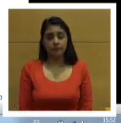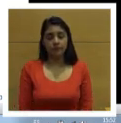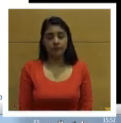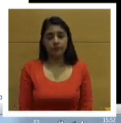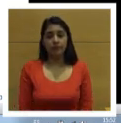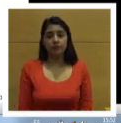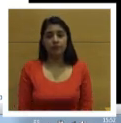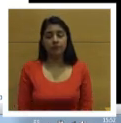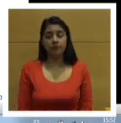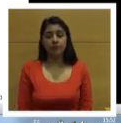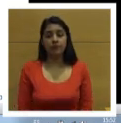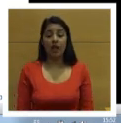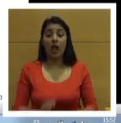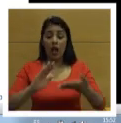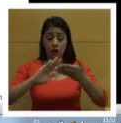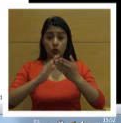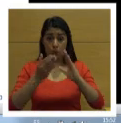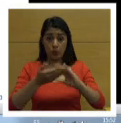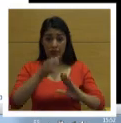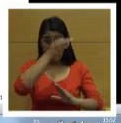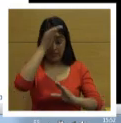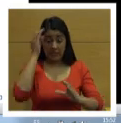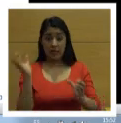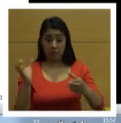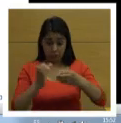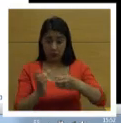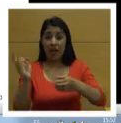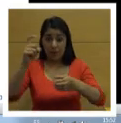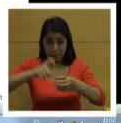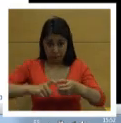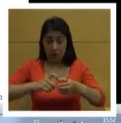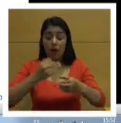la pertenencia a comunidades indígenas o a minorías,